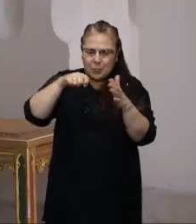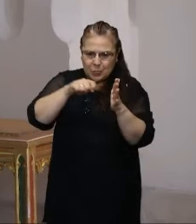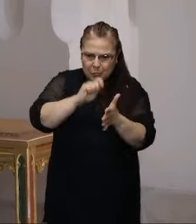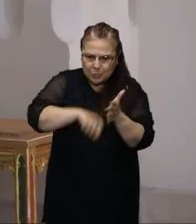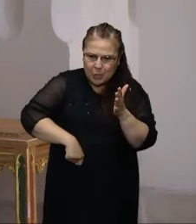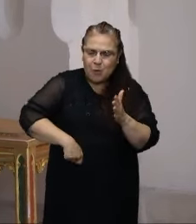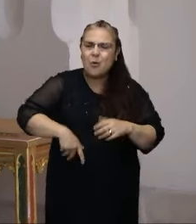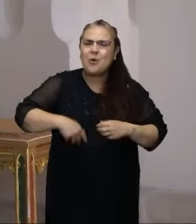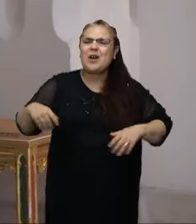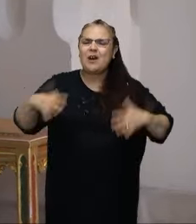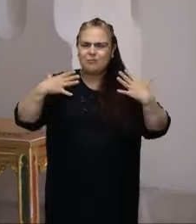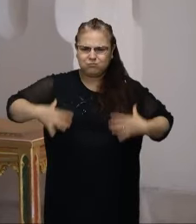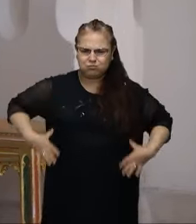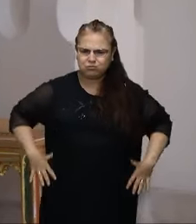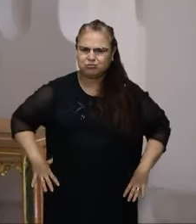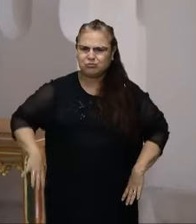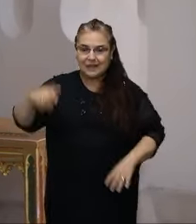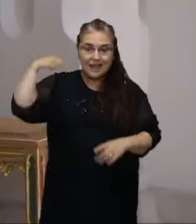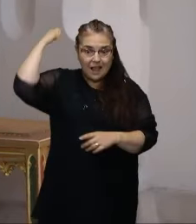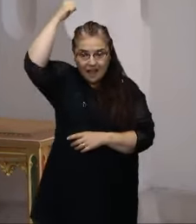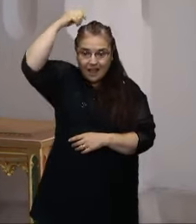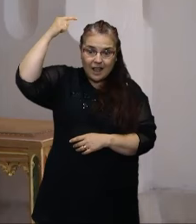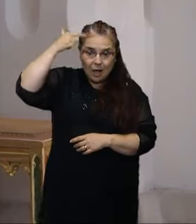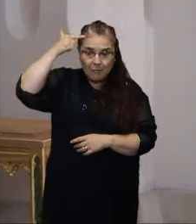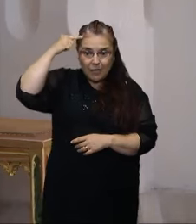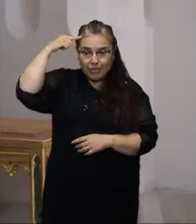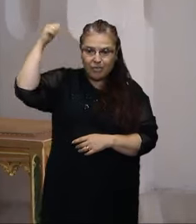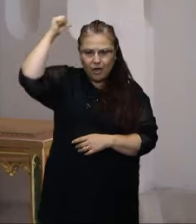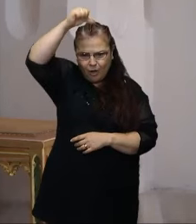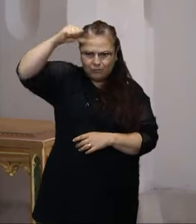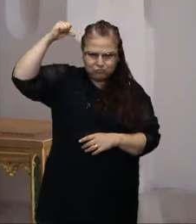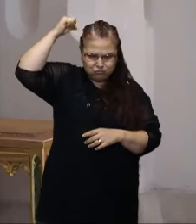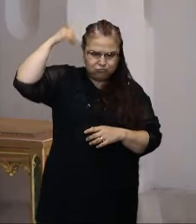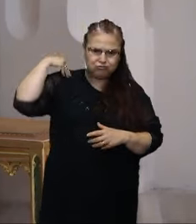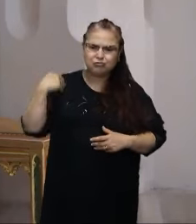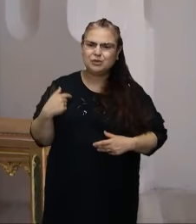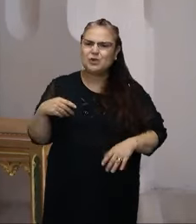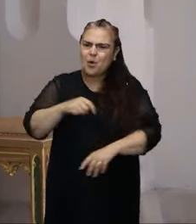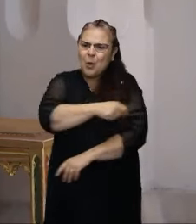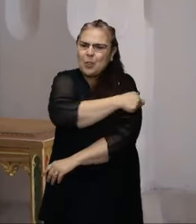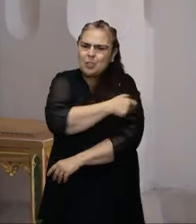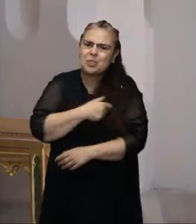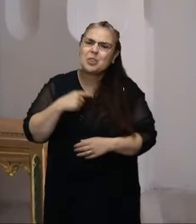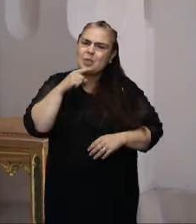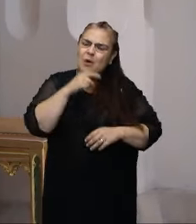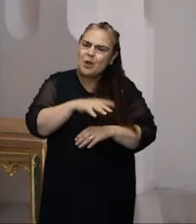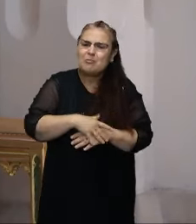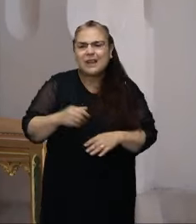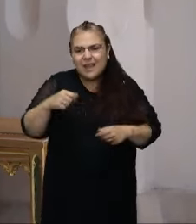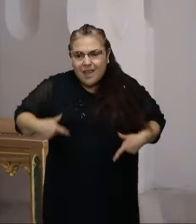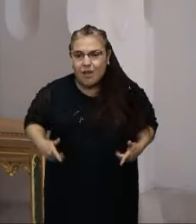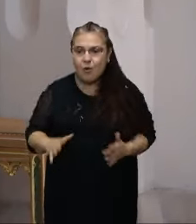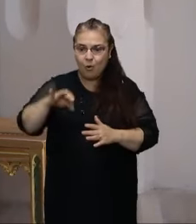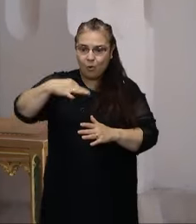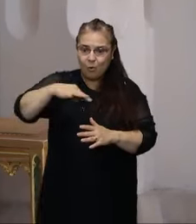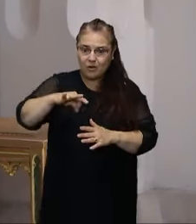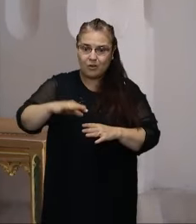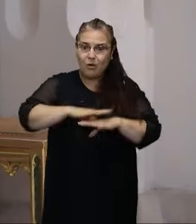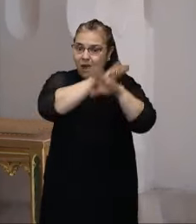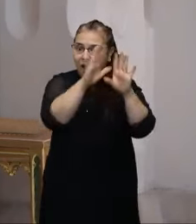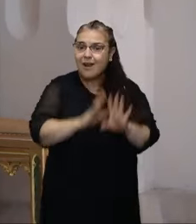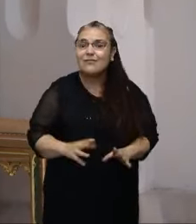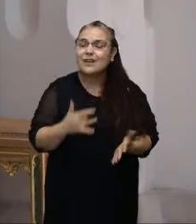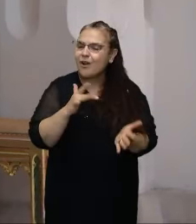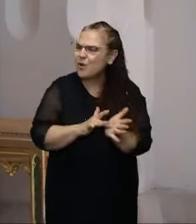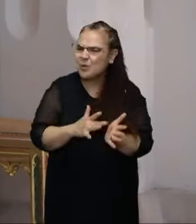dejaré rapada toda cabeza. Será como el duelo por un hijo único y al final, y el final como un